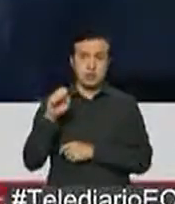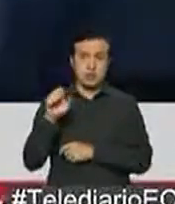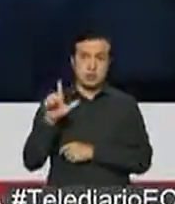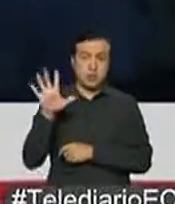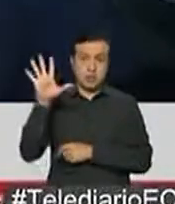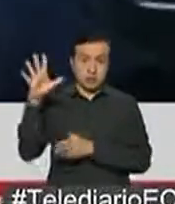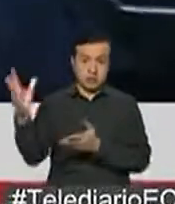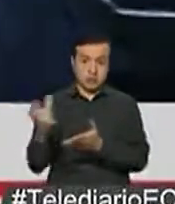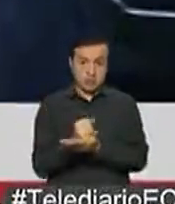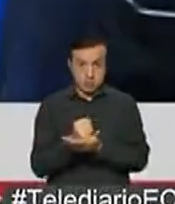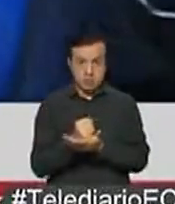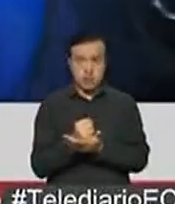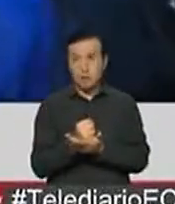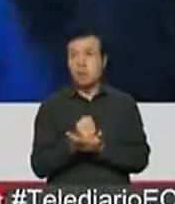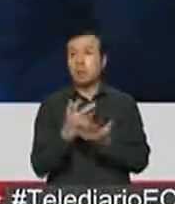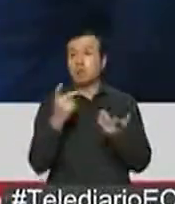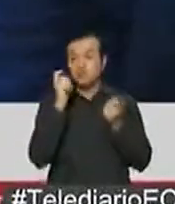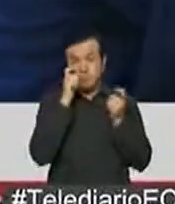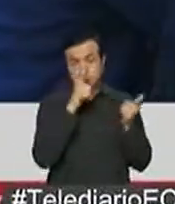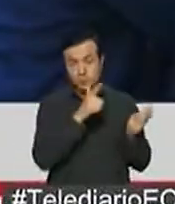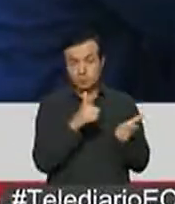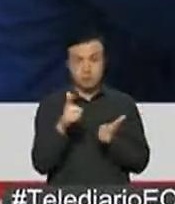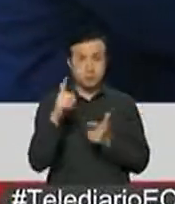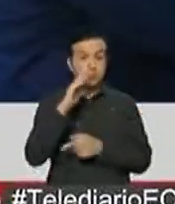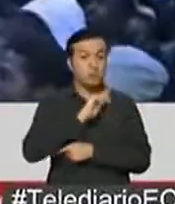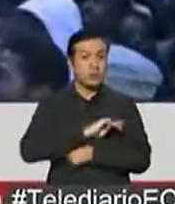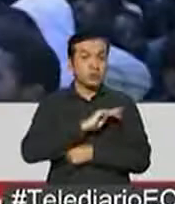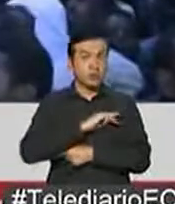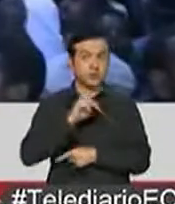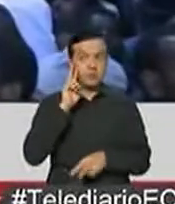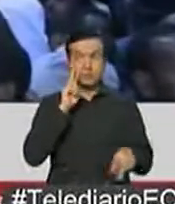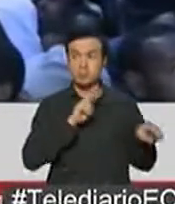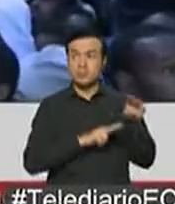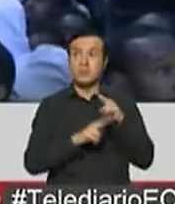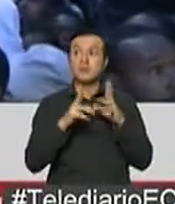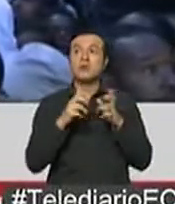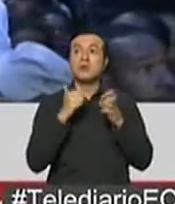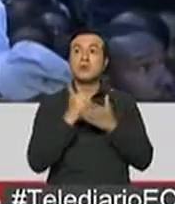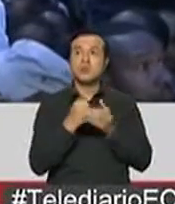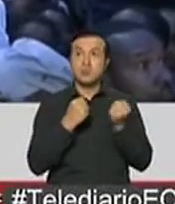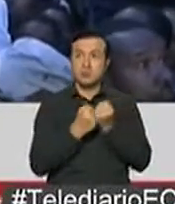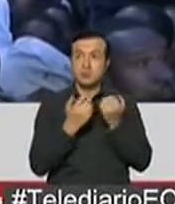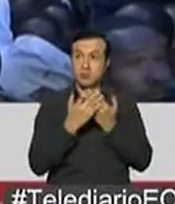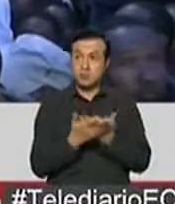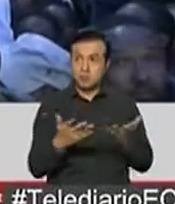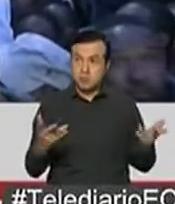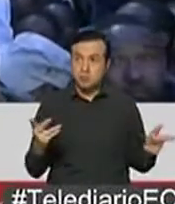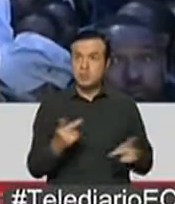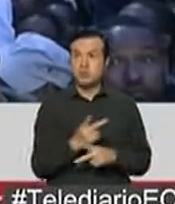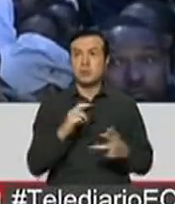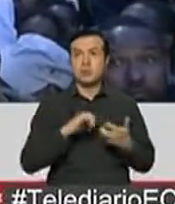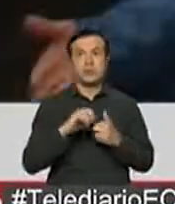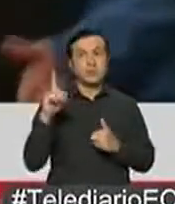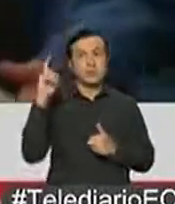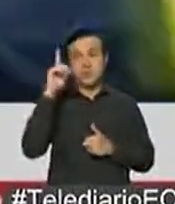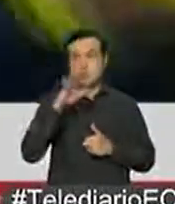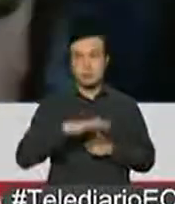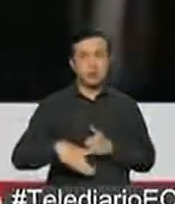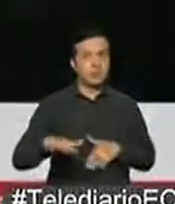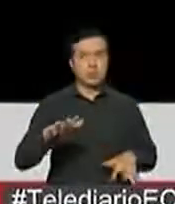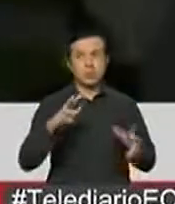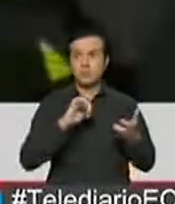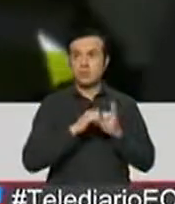se ha llevado a cabo bajo la supervisión del ayuntamiento que trata de resolver lo que califica como crisis de acogida de los